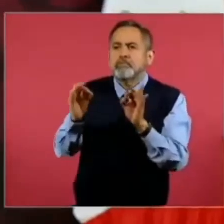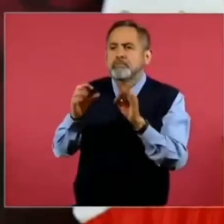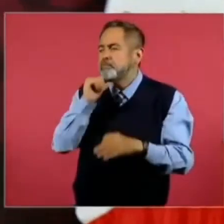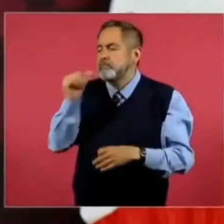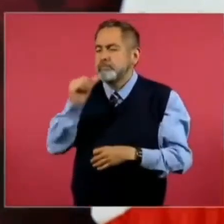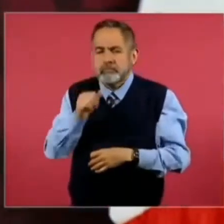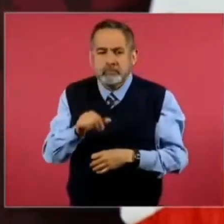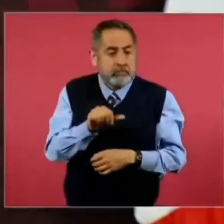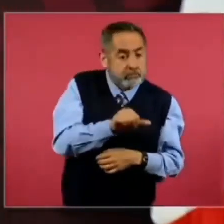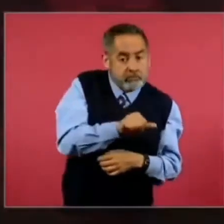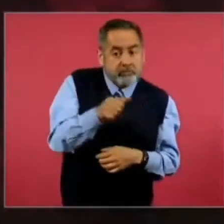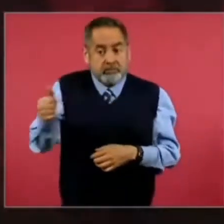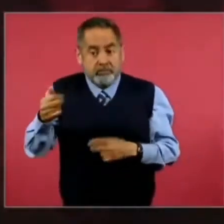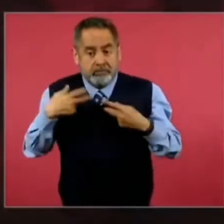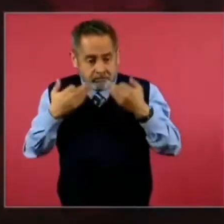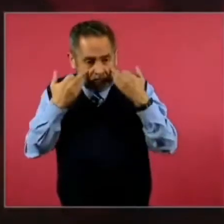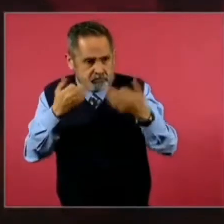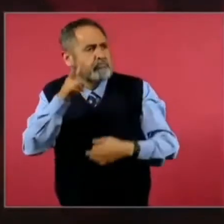sostienen que sí